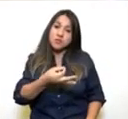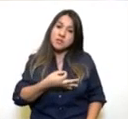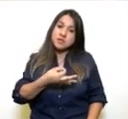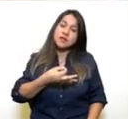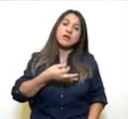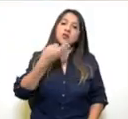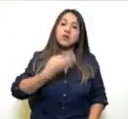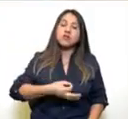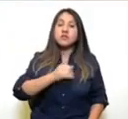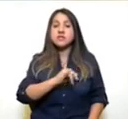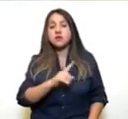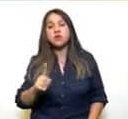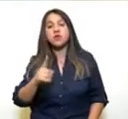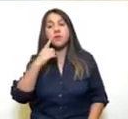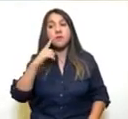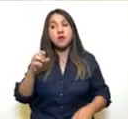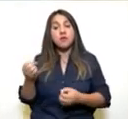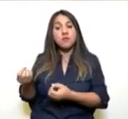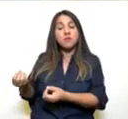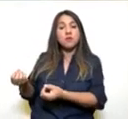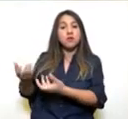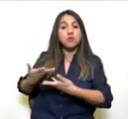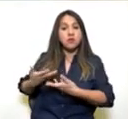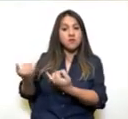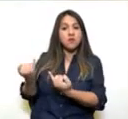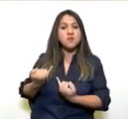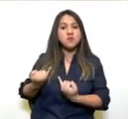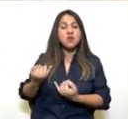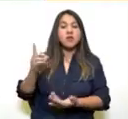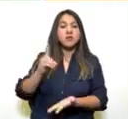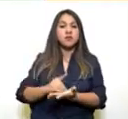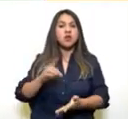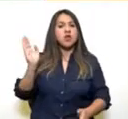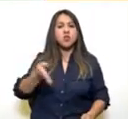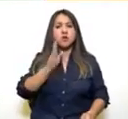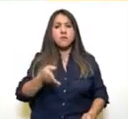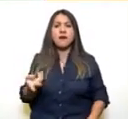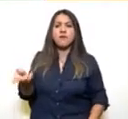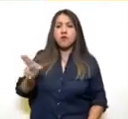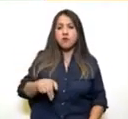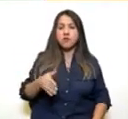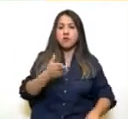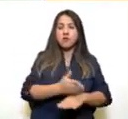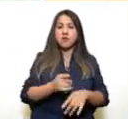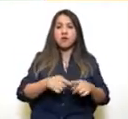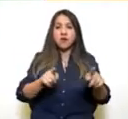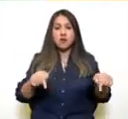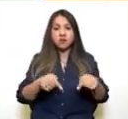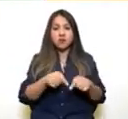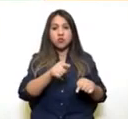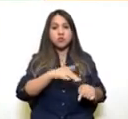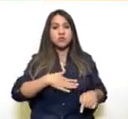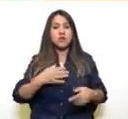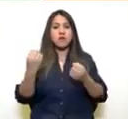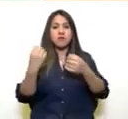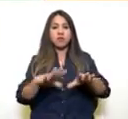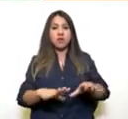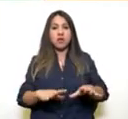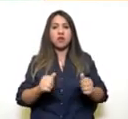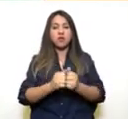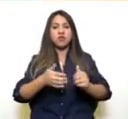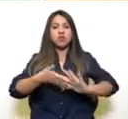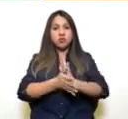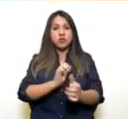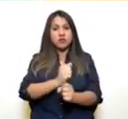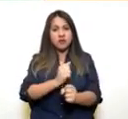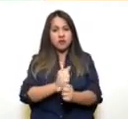solamente información que recibió indirectamente ese diputado no volvió nunca más al territorio y usted quedó abandonada y sola en la pintana con todo el trabajo que